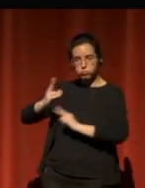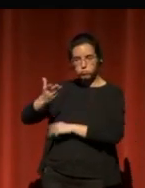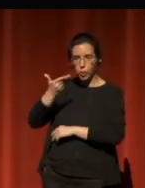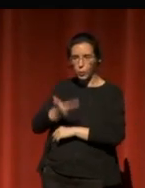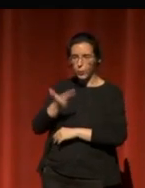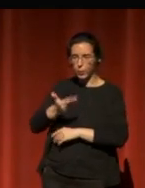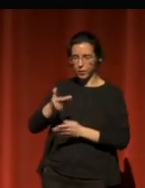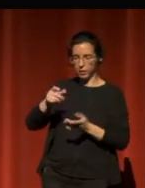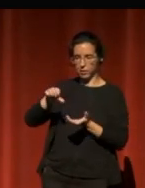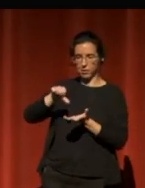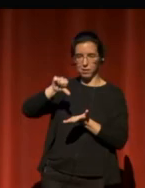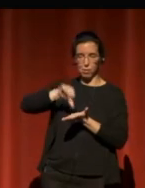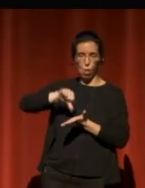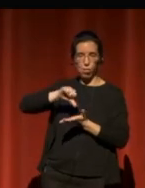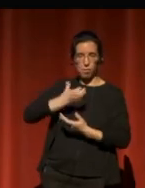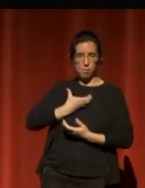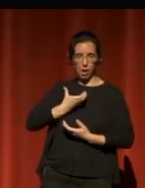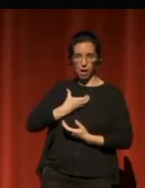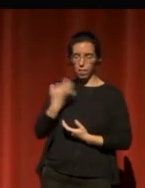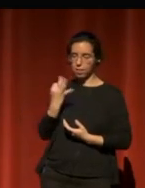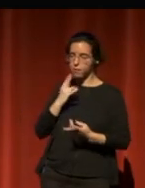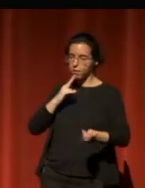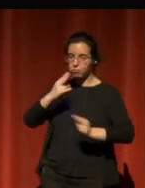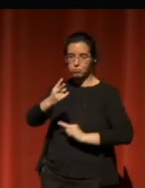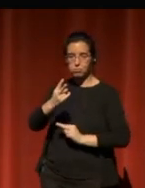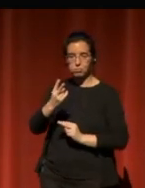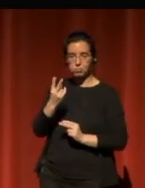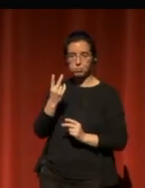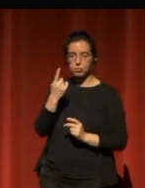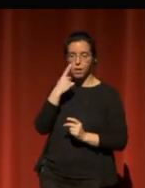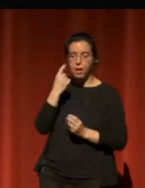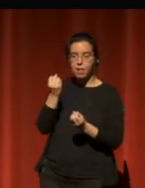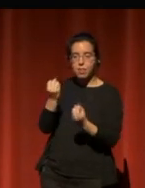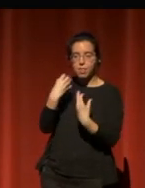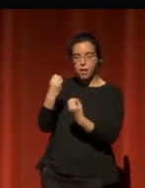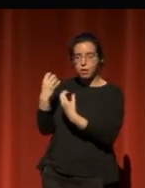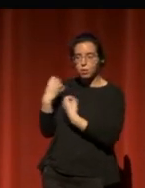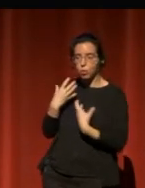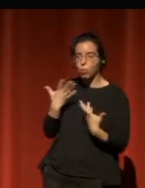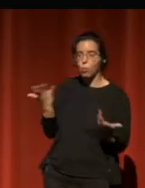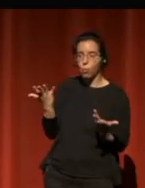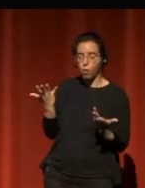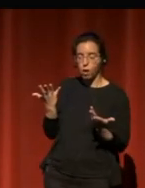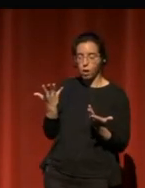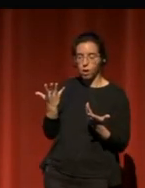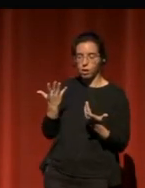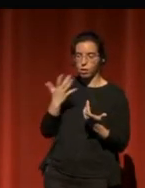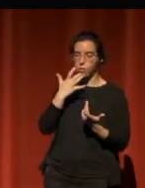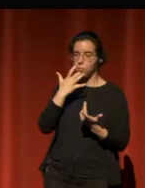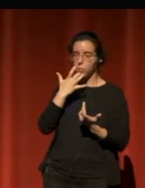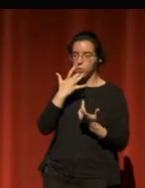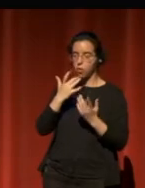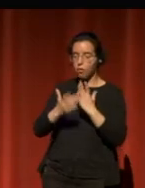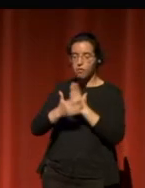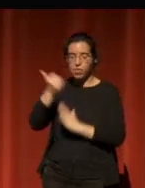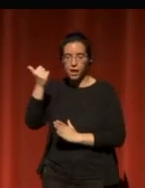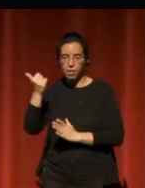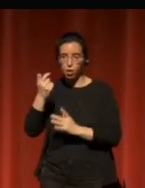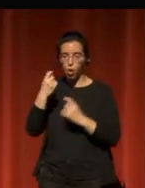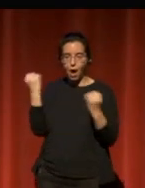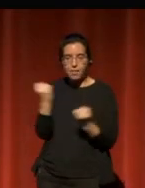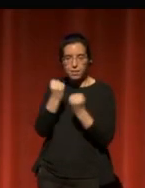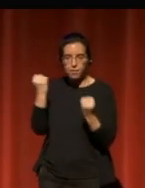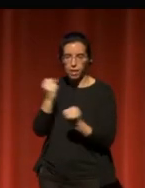nivel municipal. O sea, tendrías que saber con qué datos juegas, es decir, a la creación de colección, a las actividades,